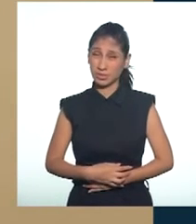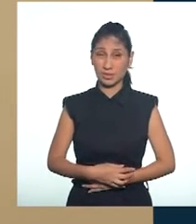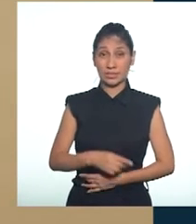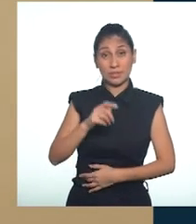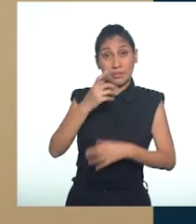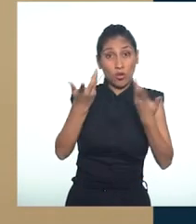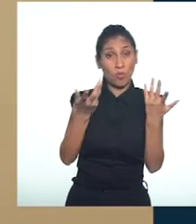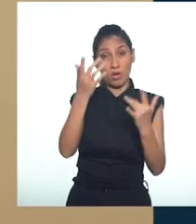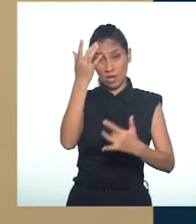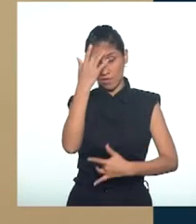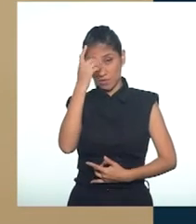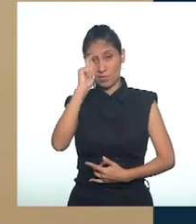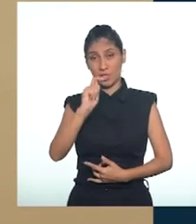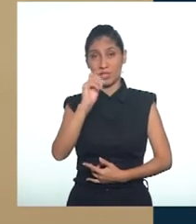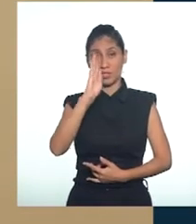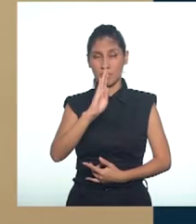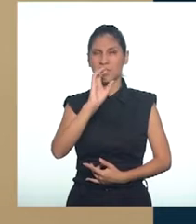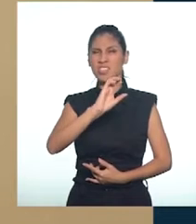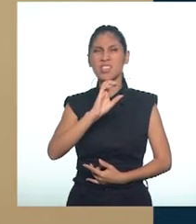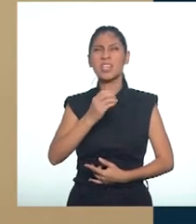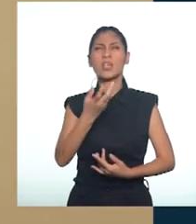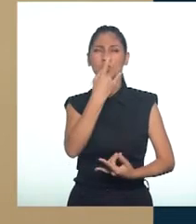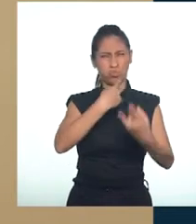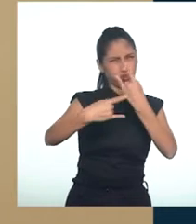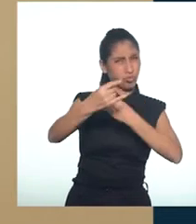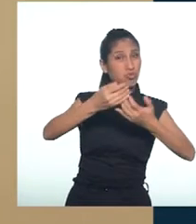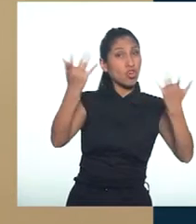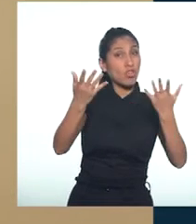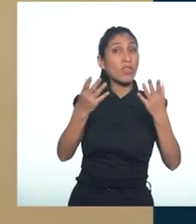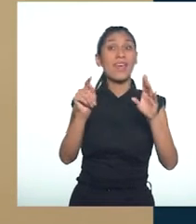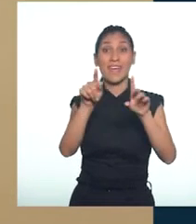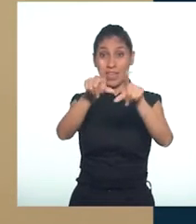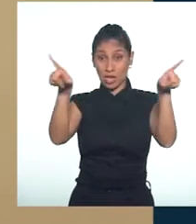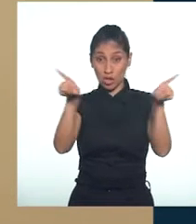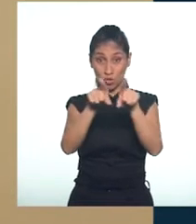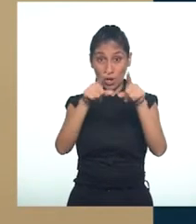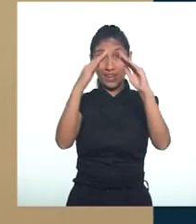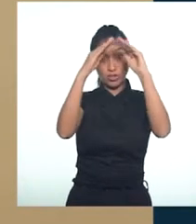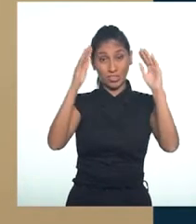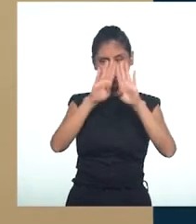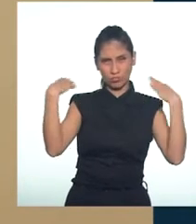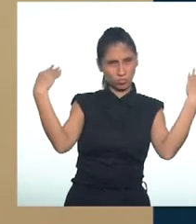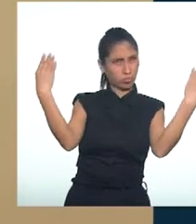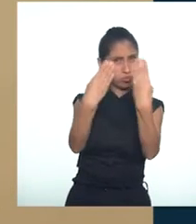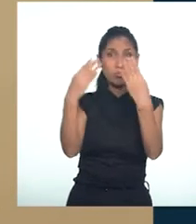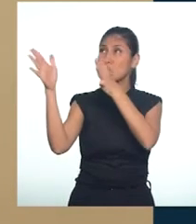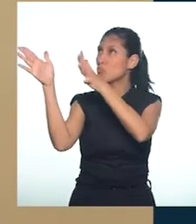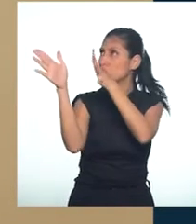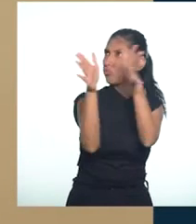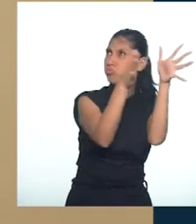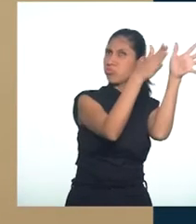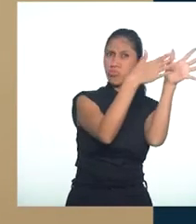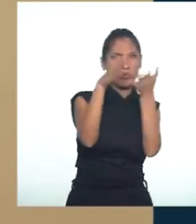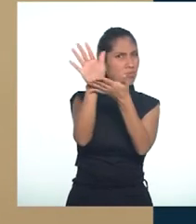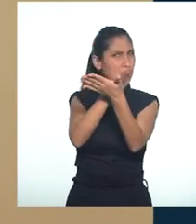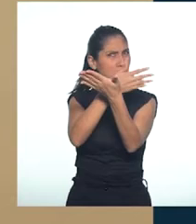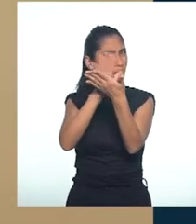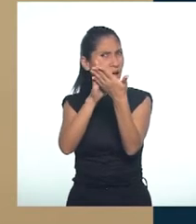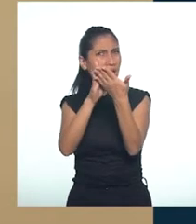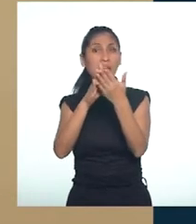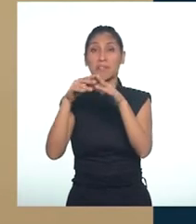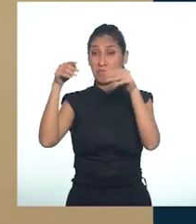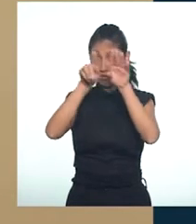tuberculosis suele ocurrir en ambientes cerrados, sin iluminación y ventilación natural, que permite